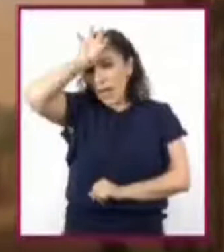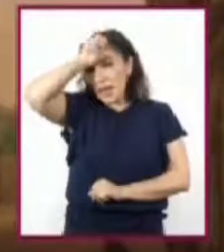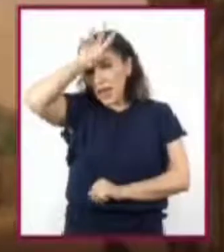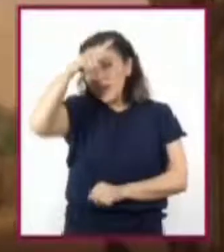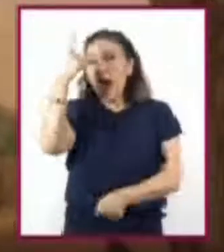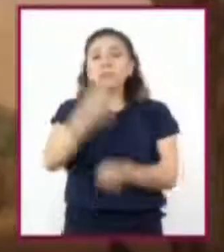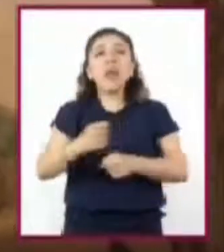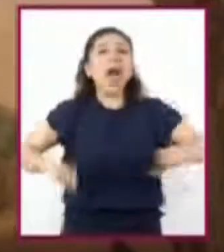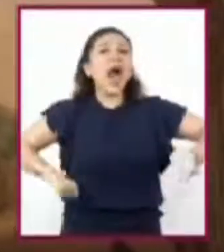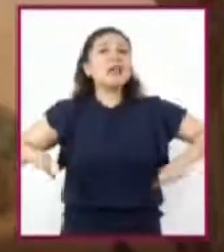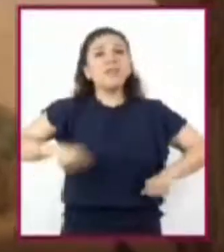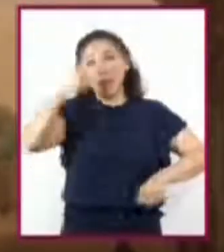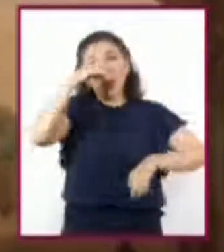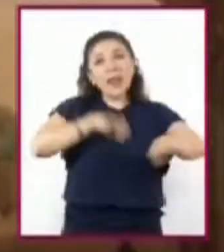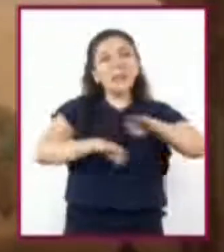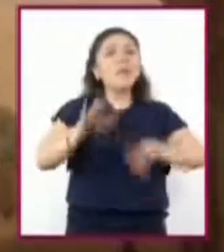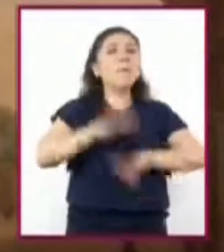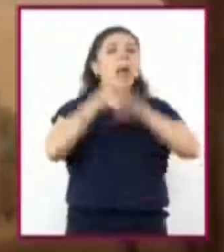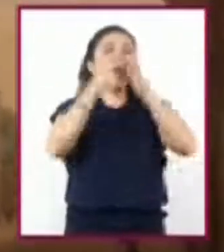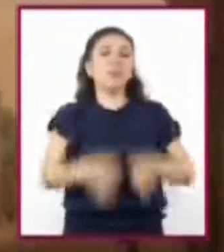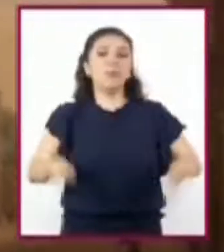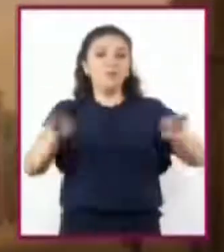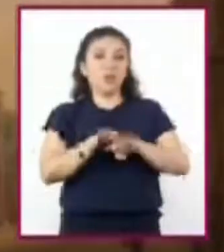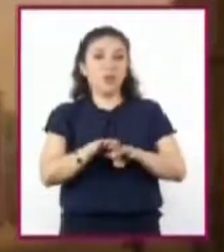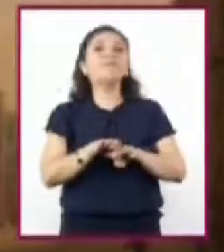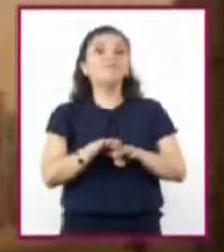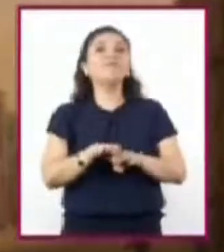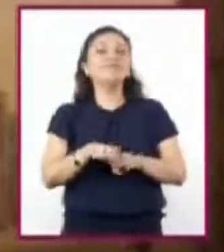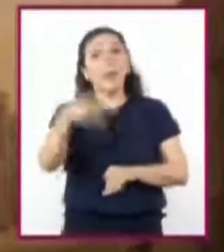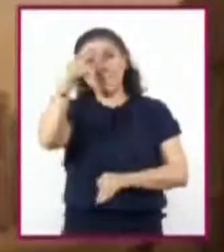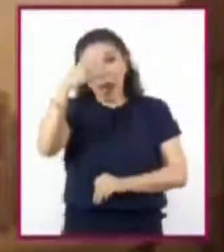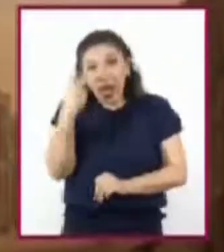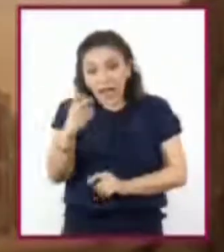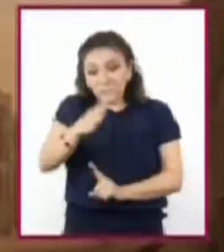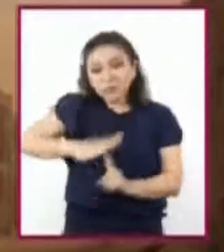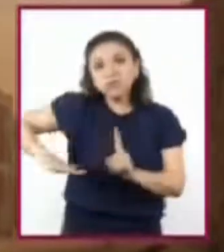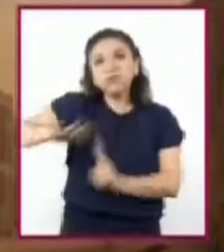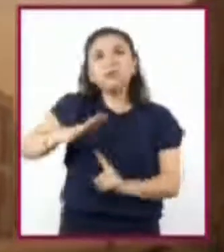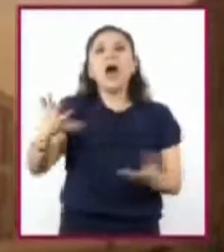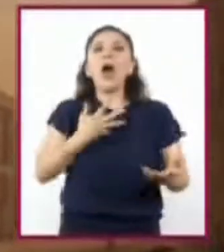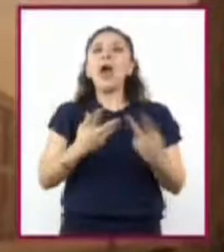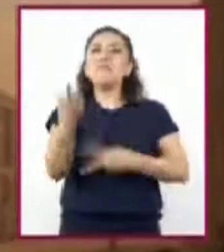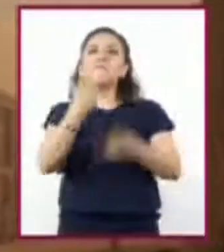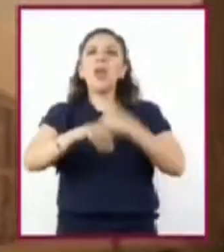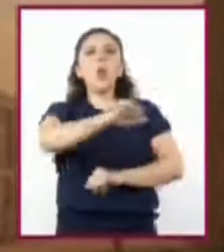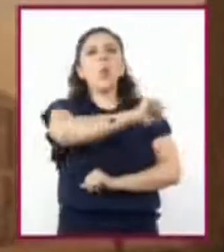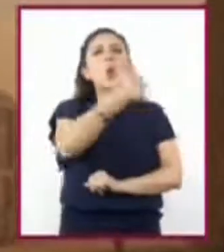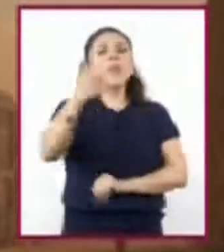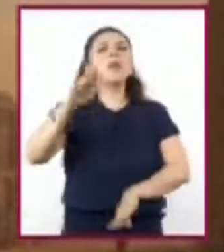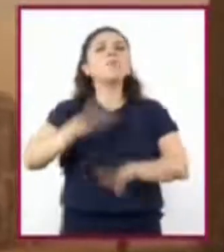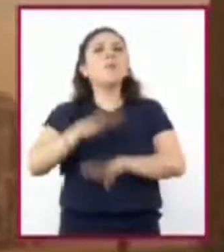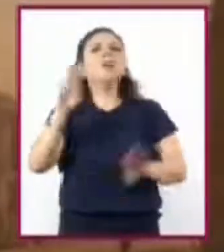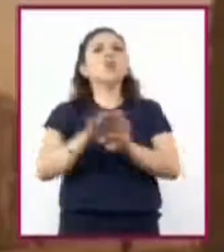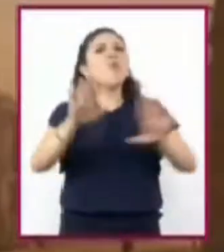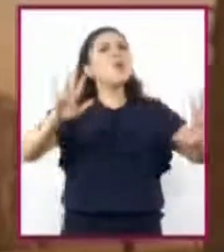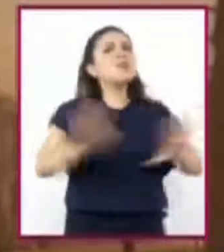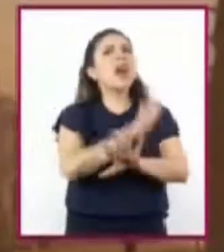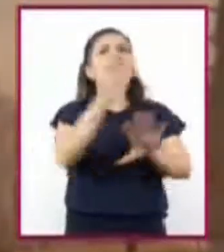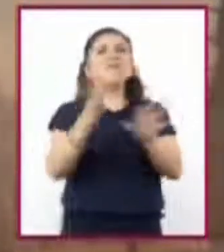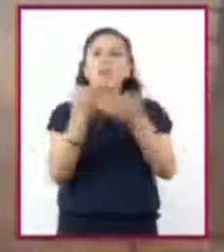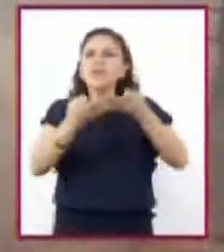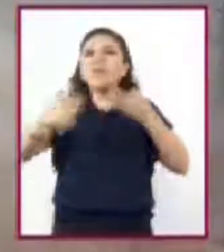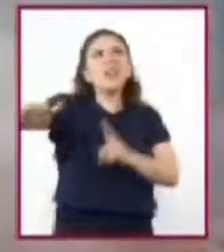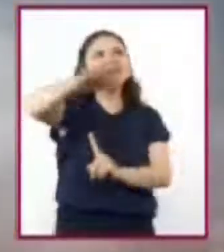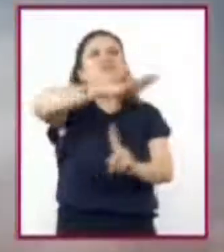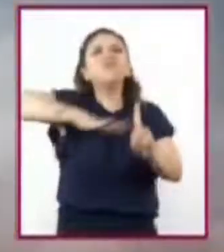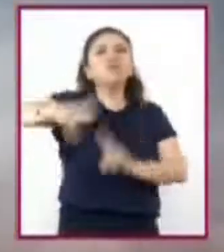en la actividad económica más importante, en torno a la cual se desarrollaron otras que impactaron los paisajes novohispanos.